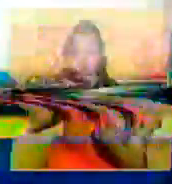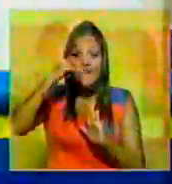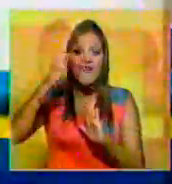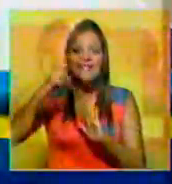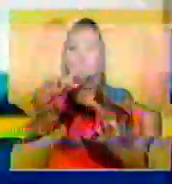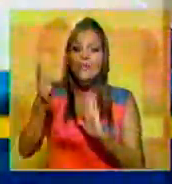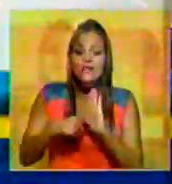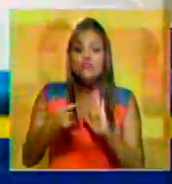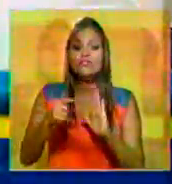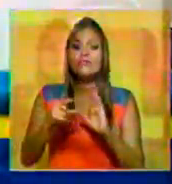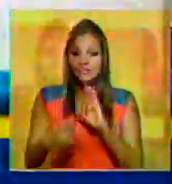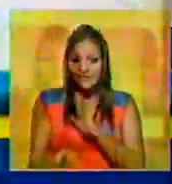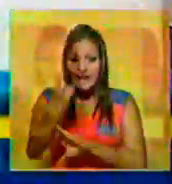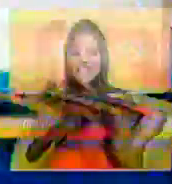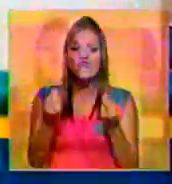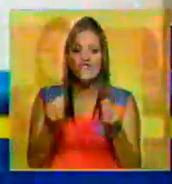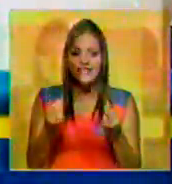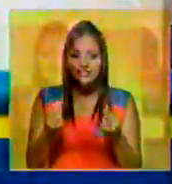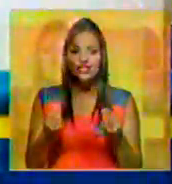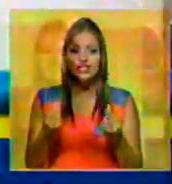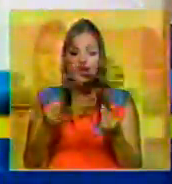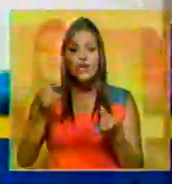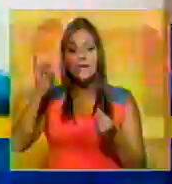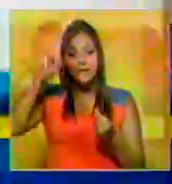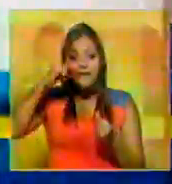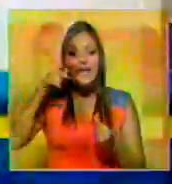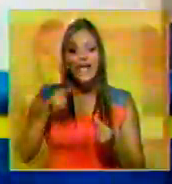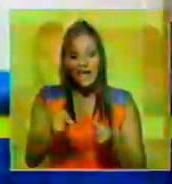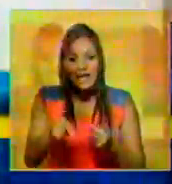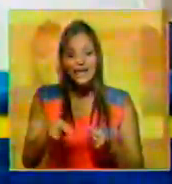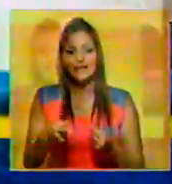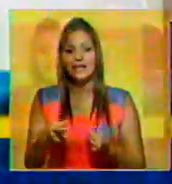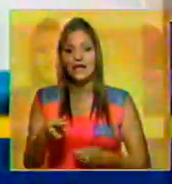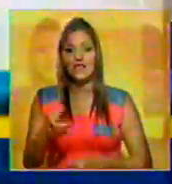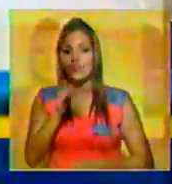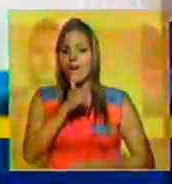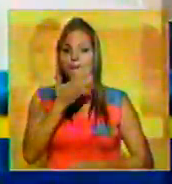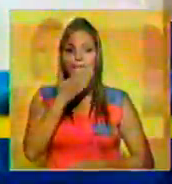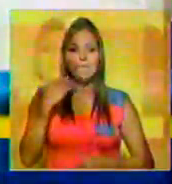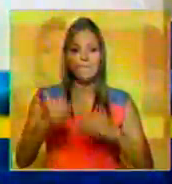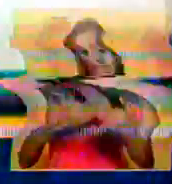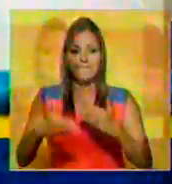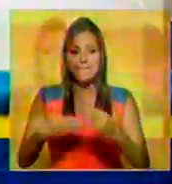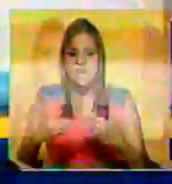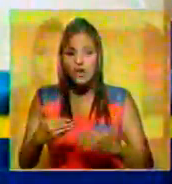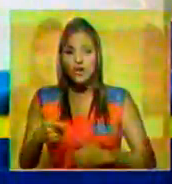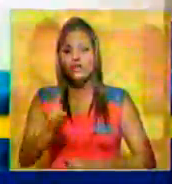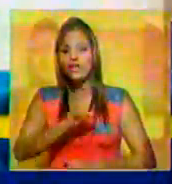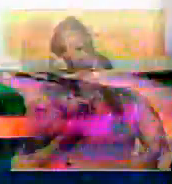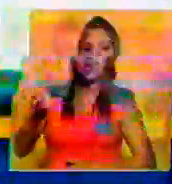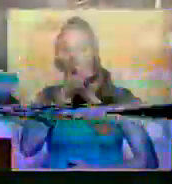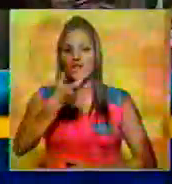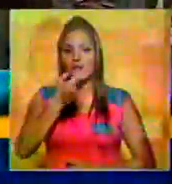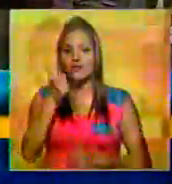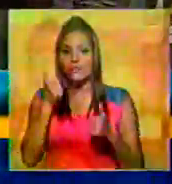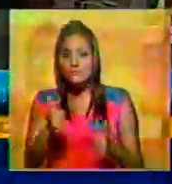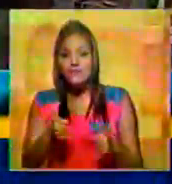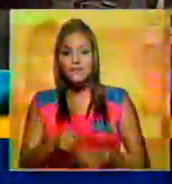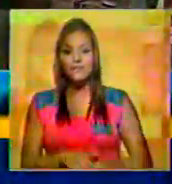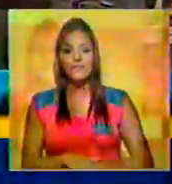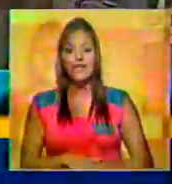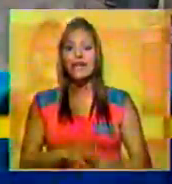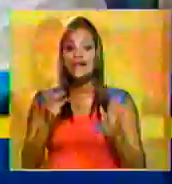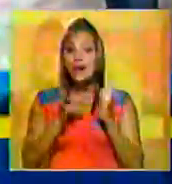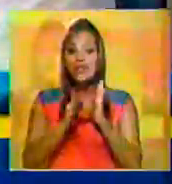genera infecciones urinarias en ella, que también es una de las causas por las cuales ella no mejora del todo o no ha recibido el tratamiento ideal. Lo inmediato